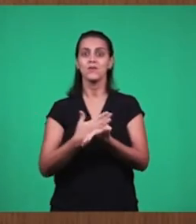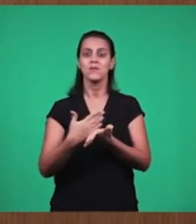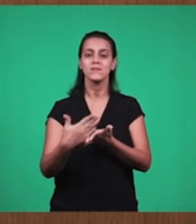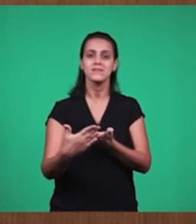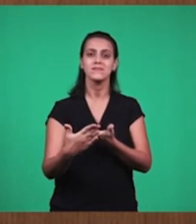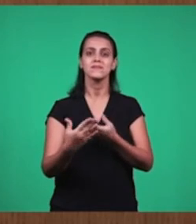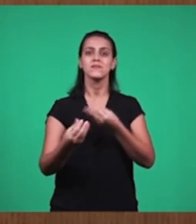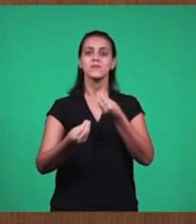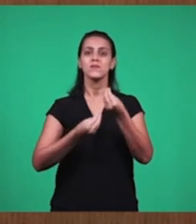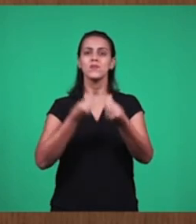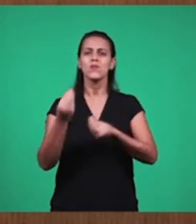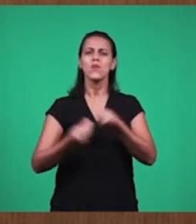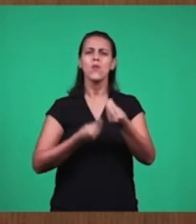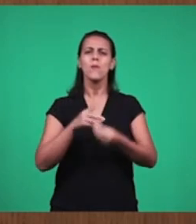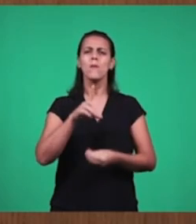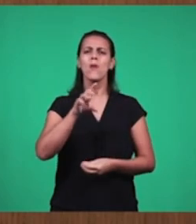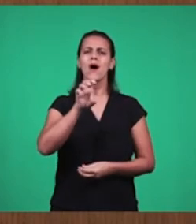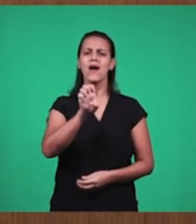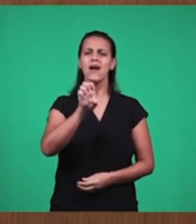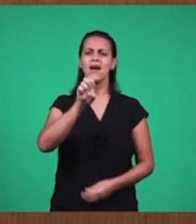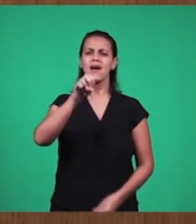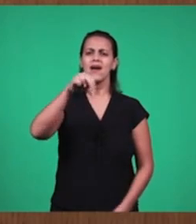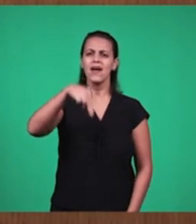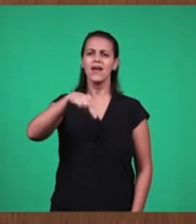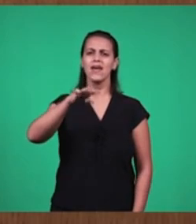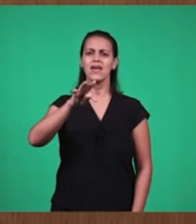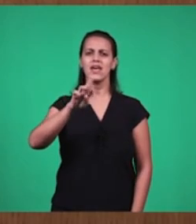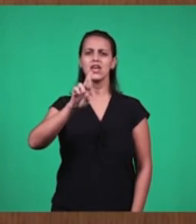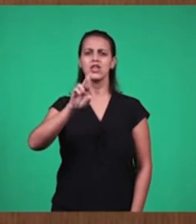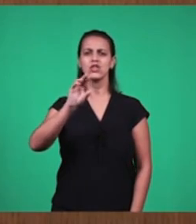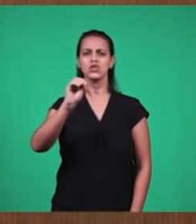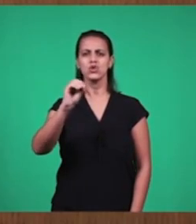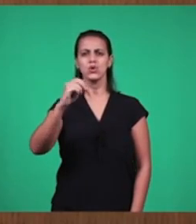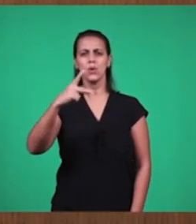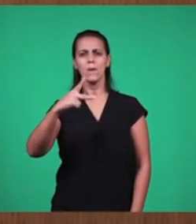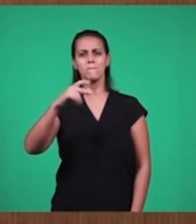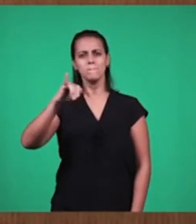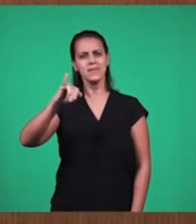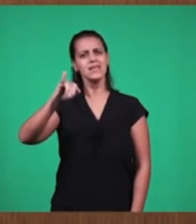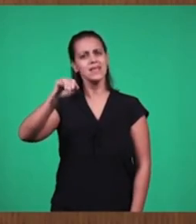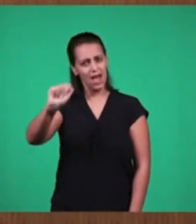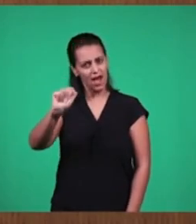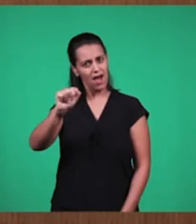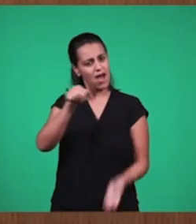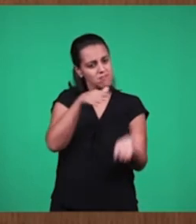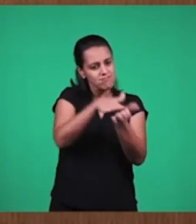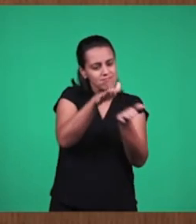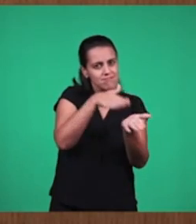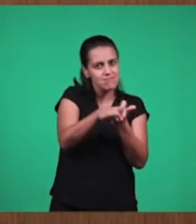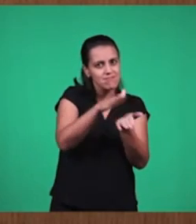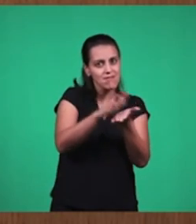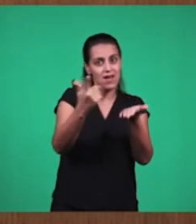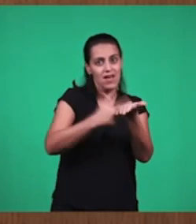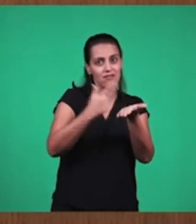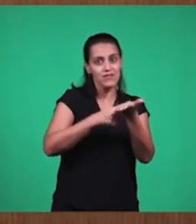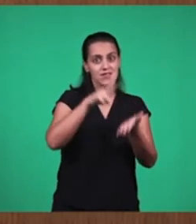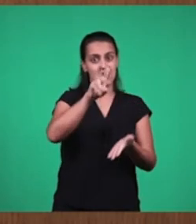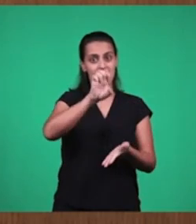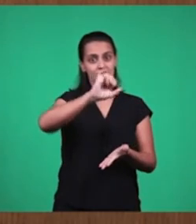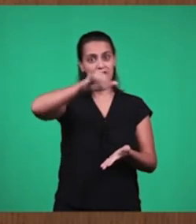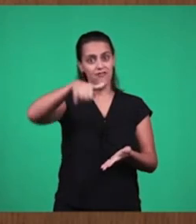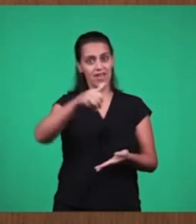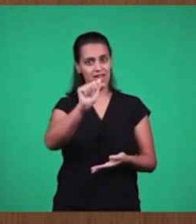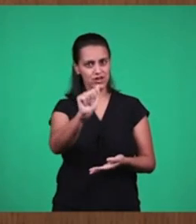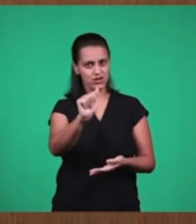con la definición de entropía. Es un asunto publicado en la revista Bella